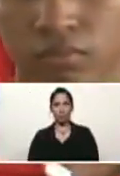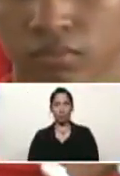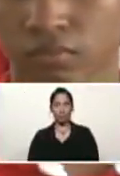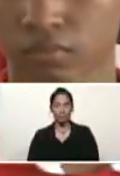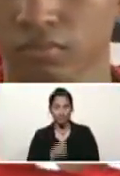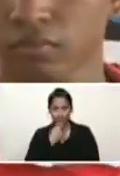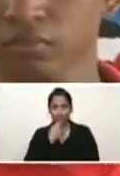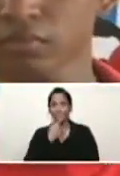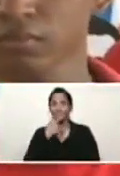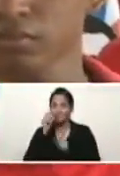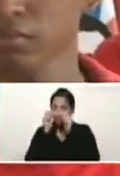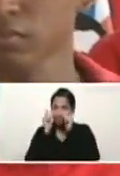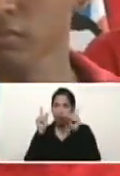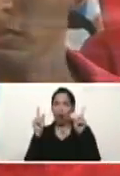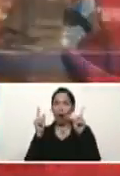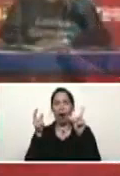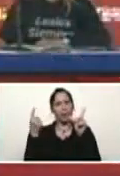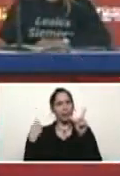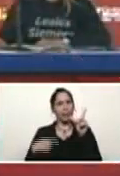belleza! Tenemos